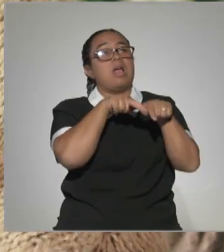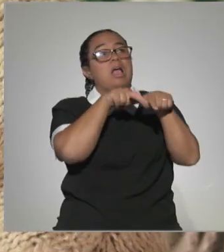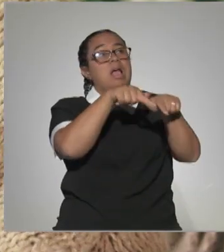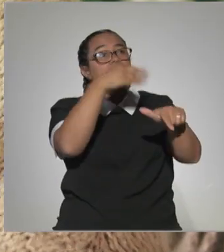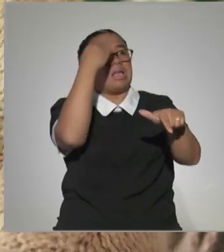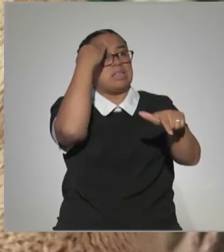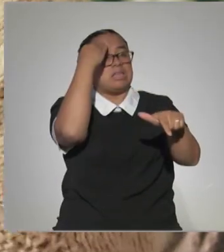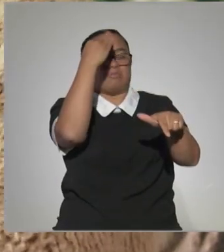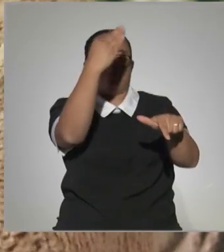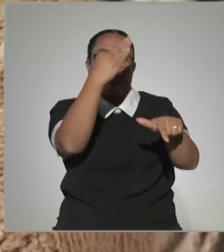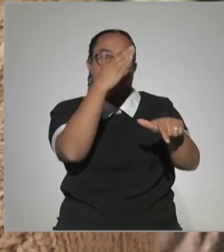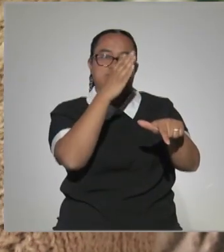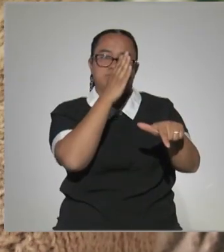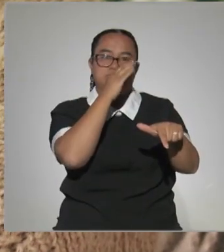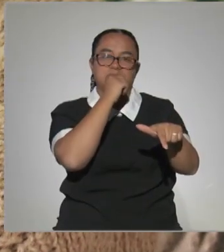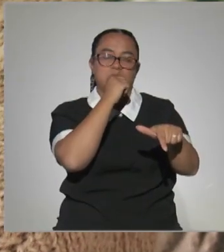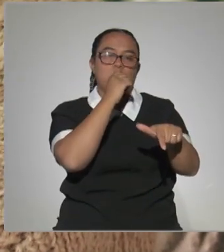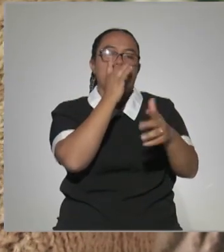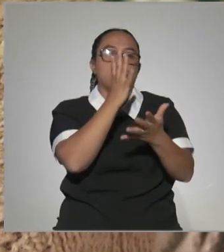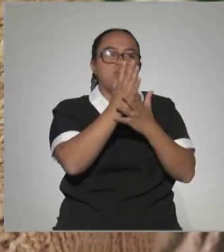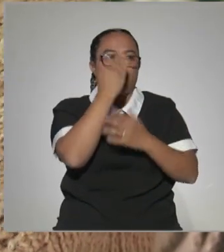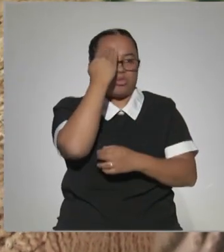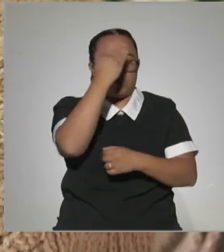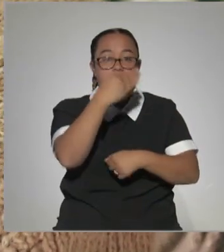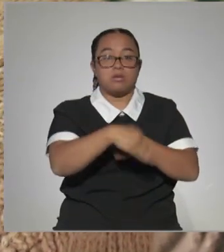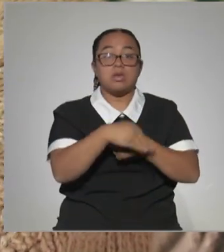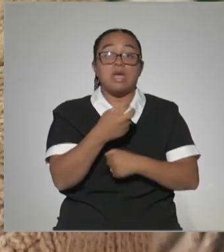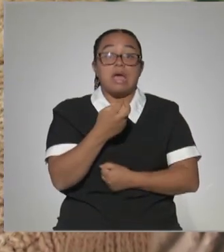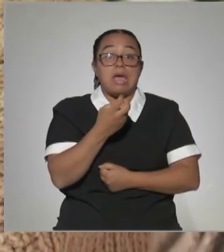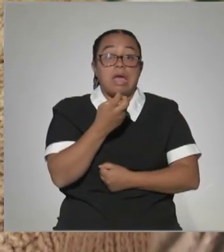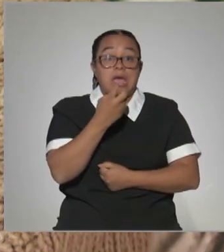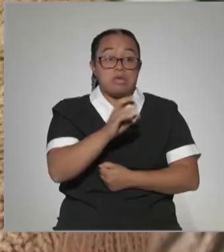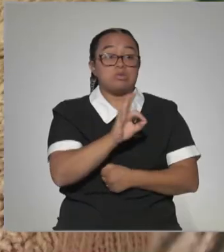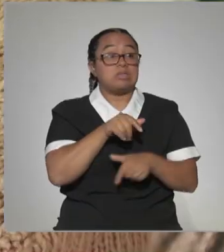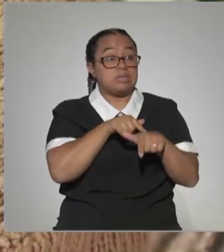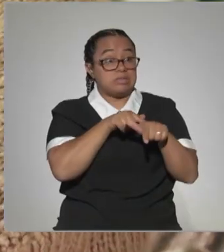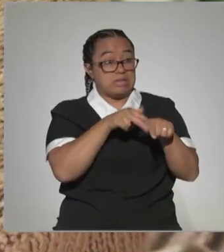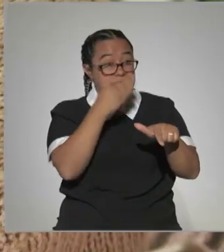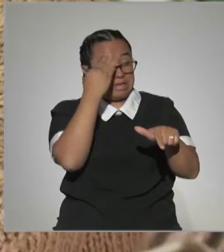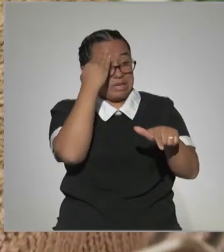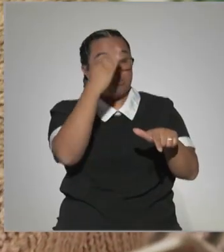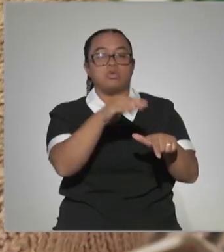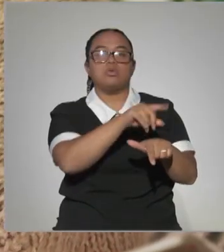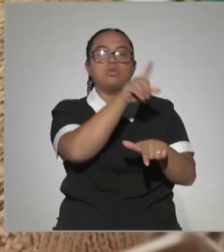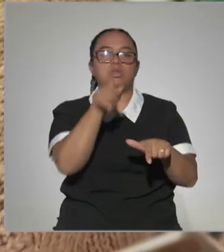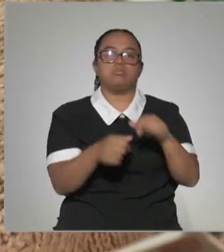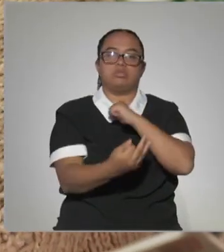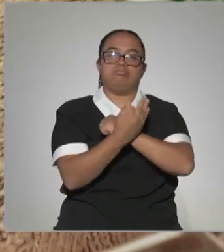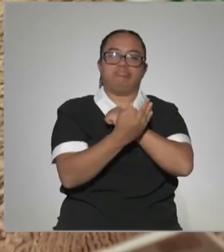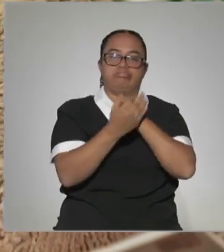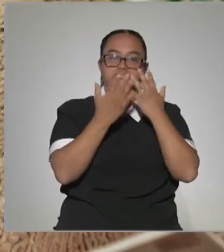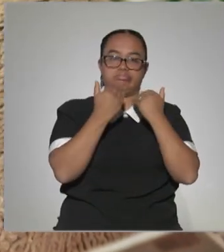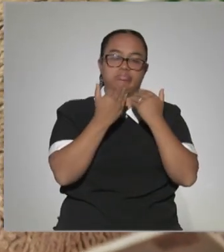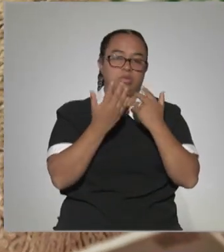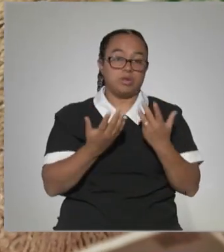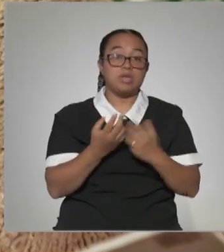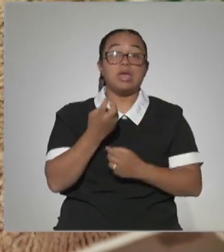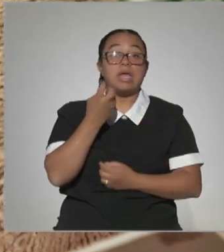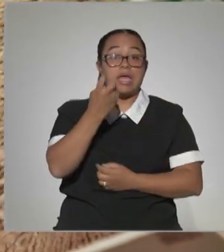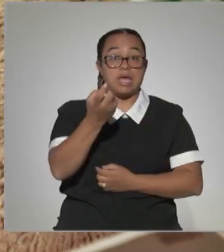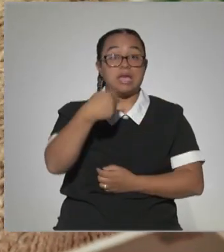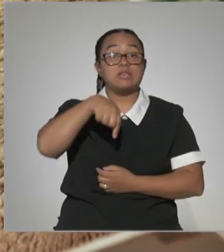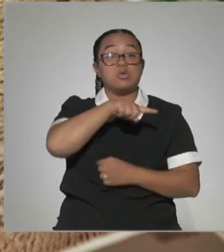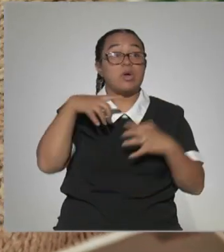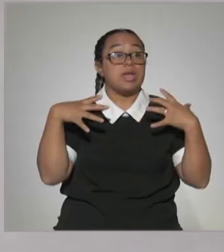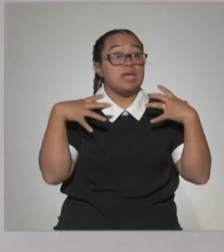todo esto de lo que acabamos de platicar se vuelve perjudicial, ¿no? Nadie necesita que haya una condición de